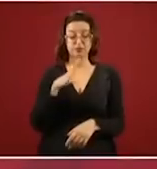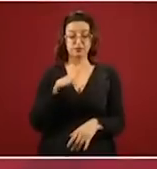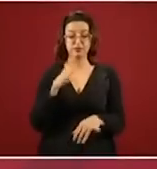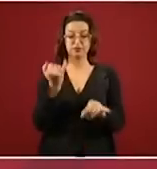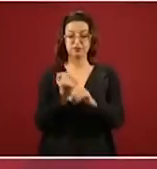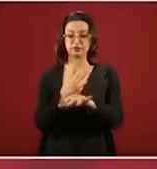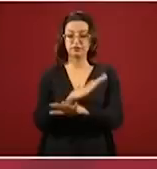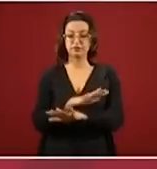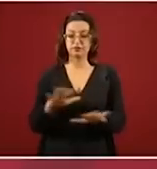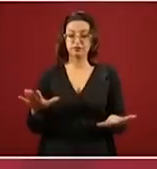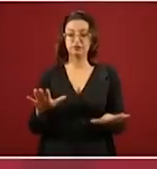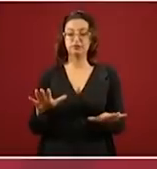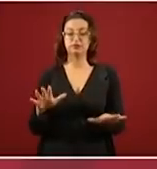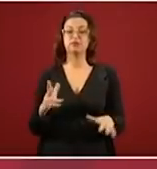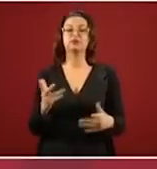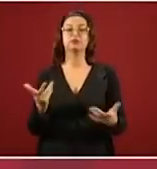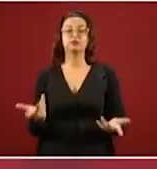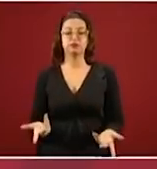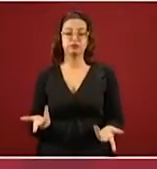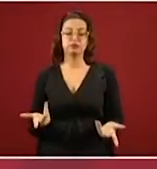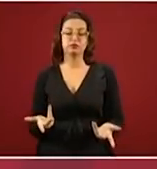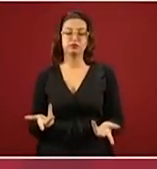sobre bienes